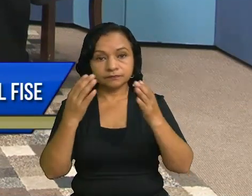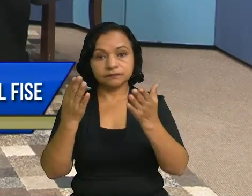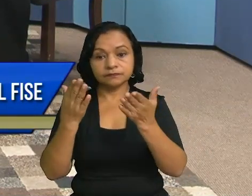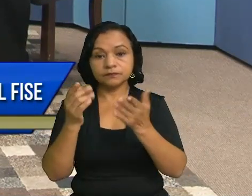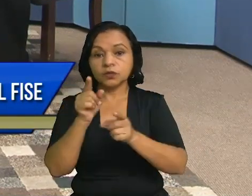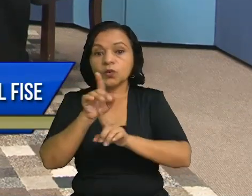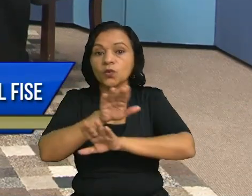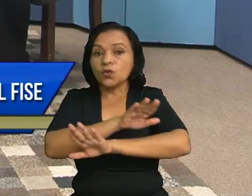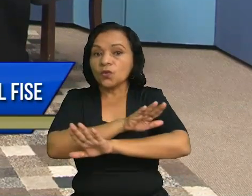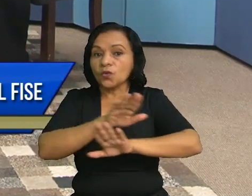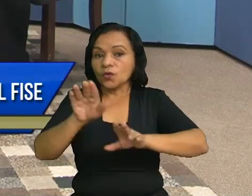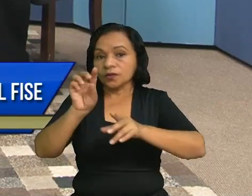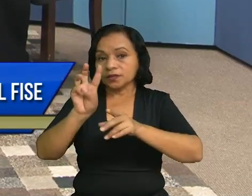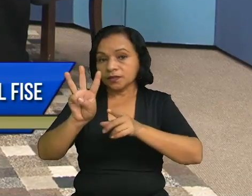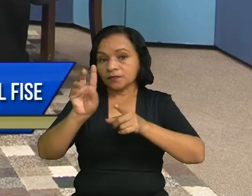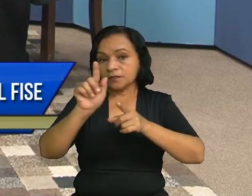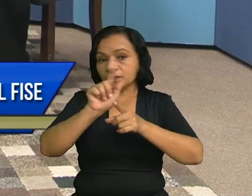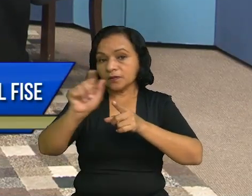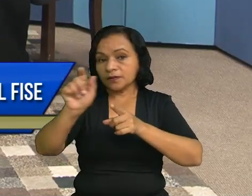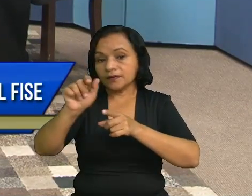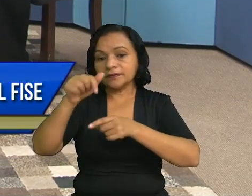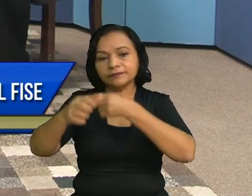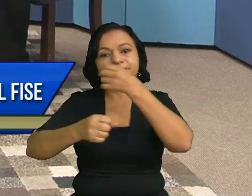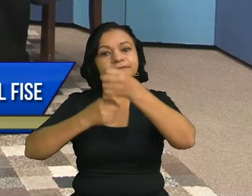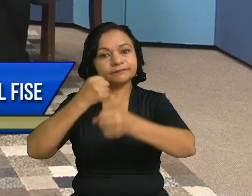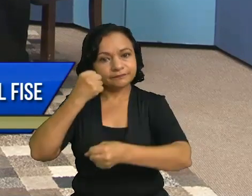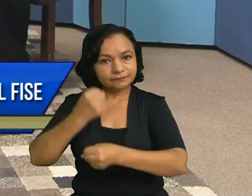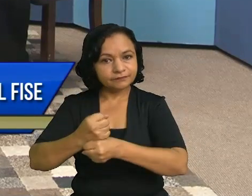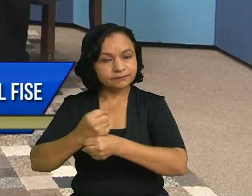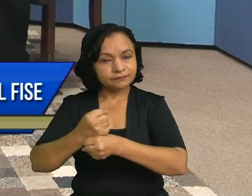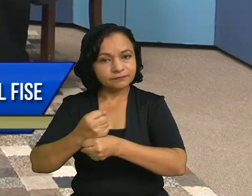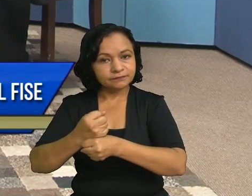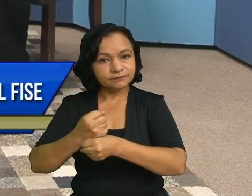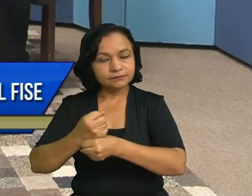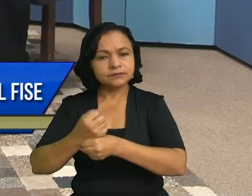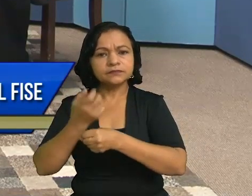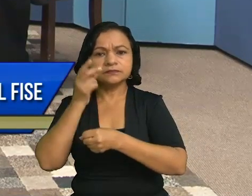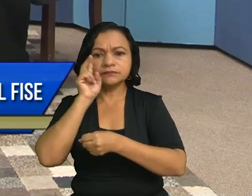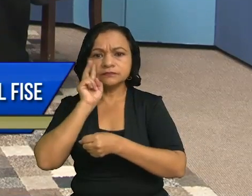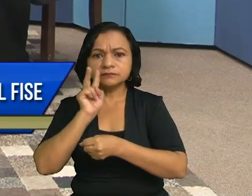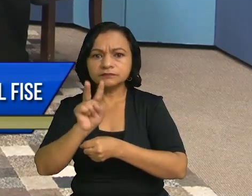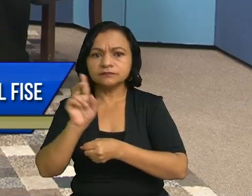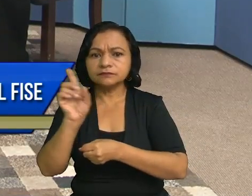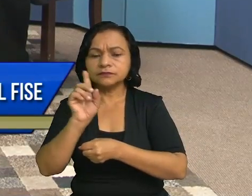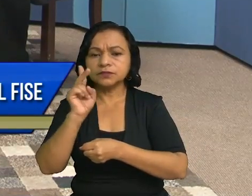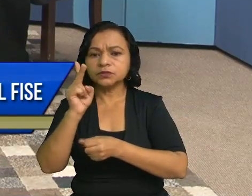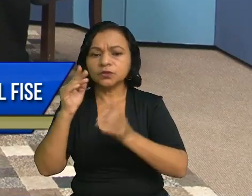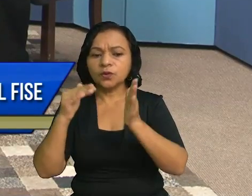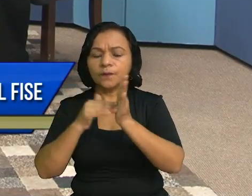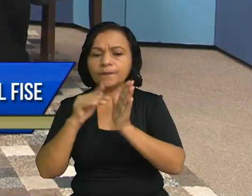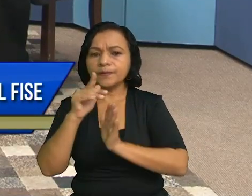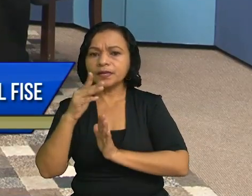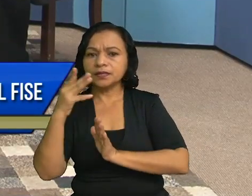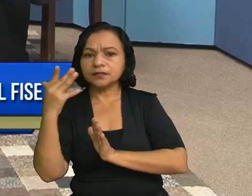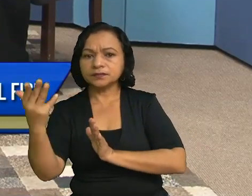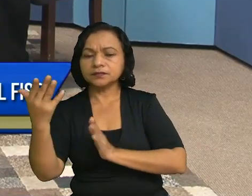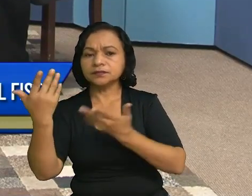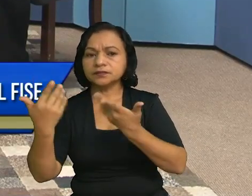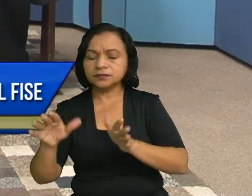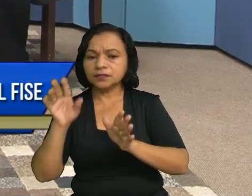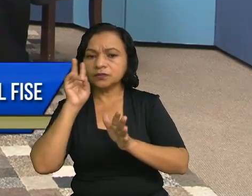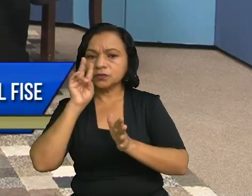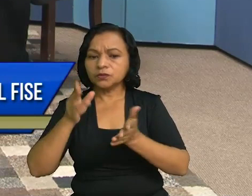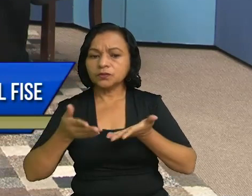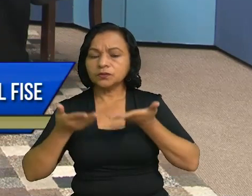el último trimestre de este año es decir creíamos nosotros en el 2019 nosotros hicimos la proyección